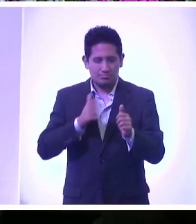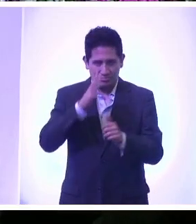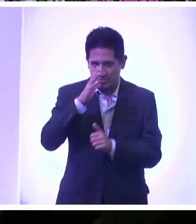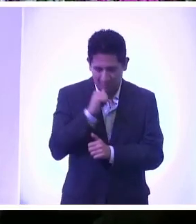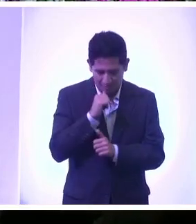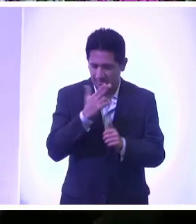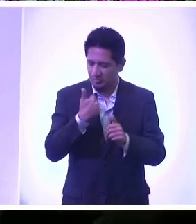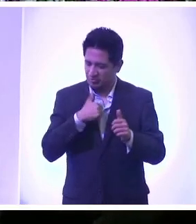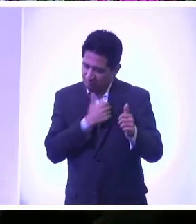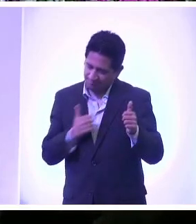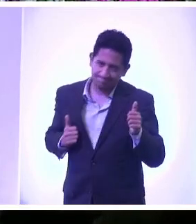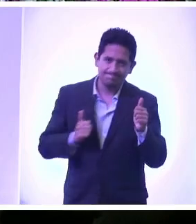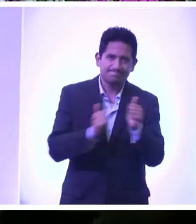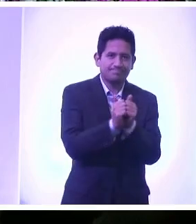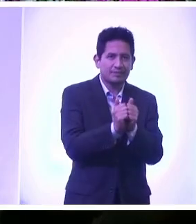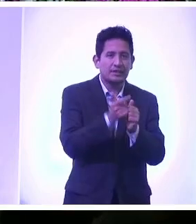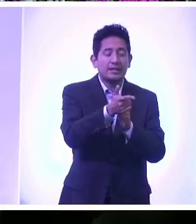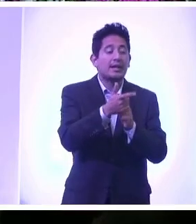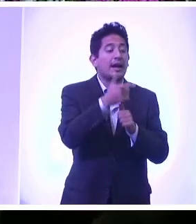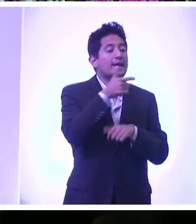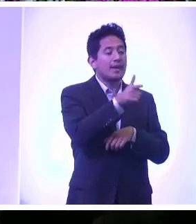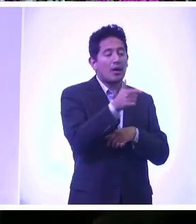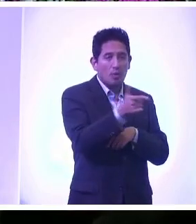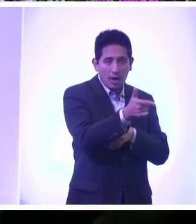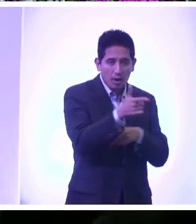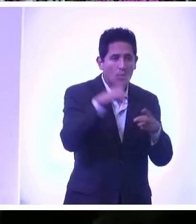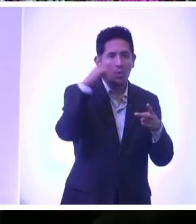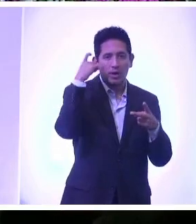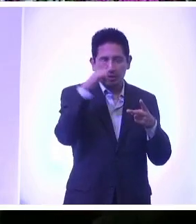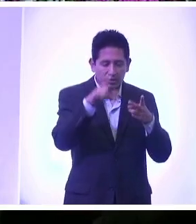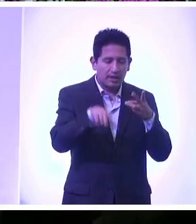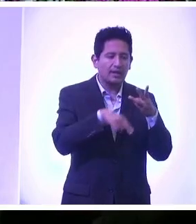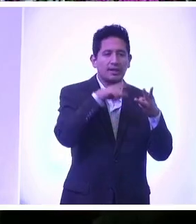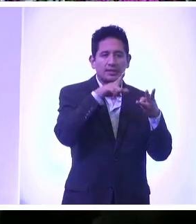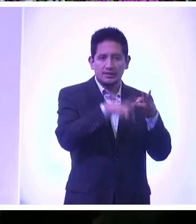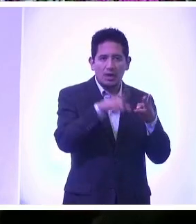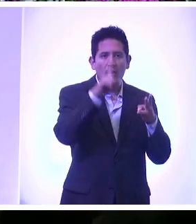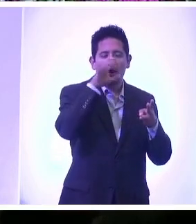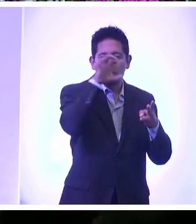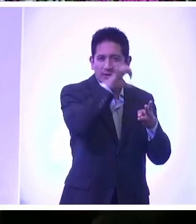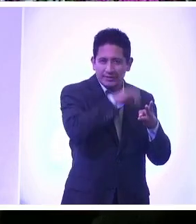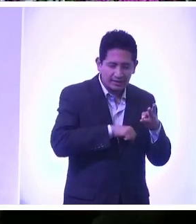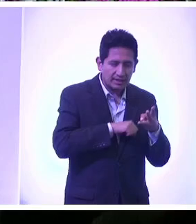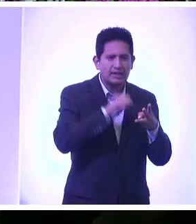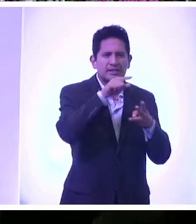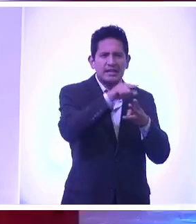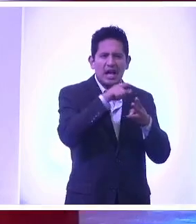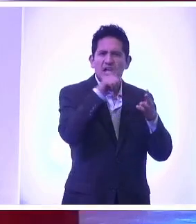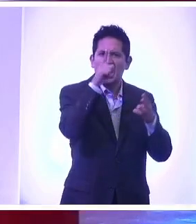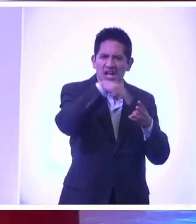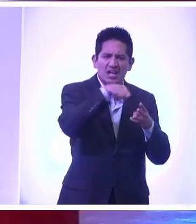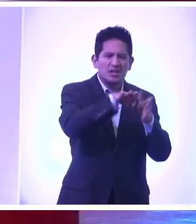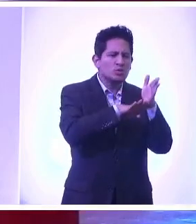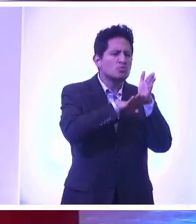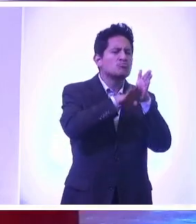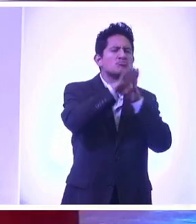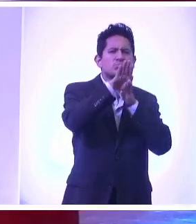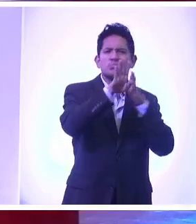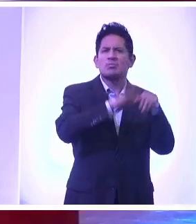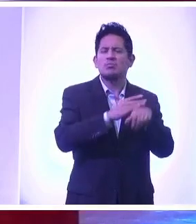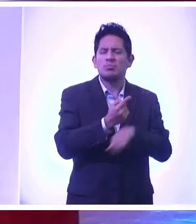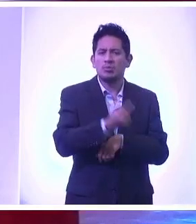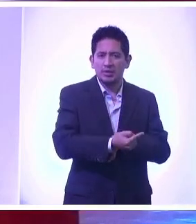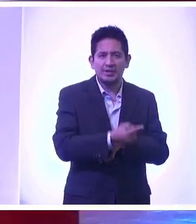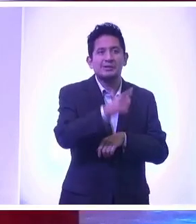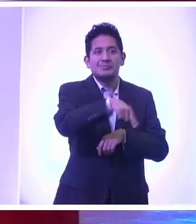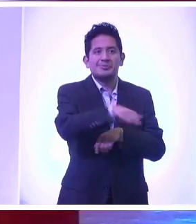Julián está muy fácil porque la sociedad civil participa son comunidades que son más participativas que nosotros si quieren